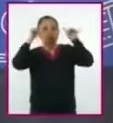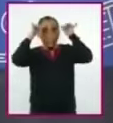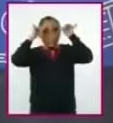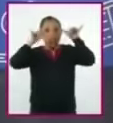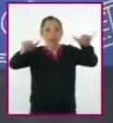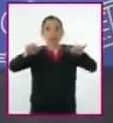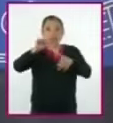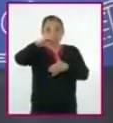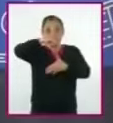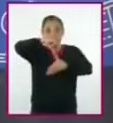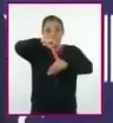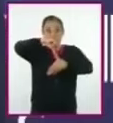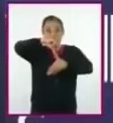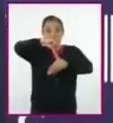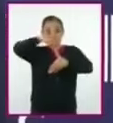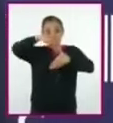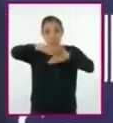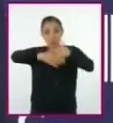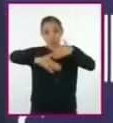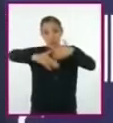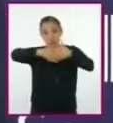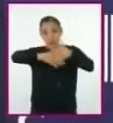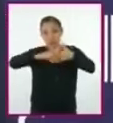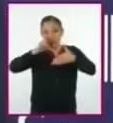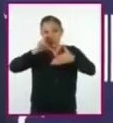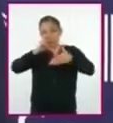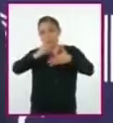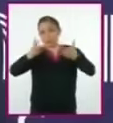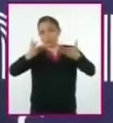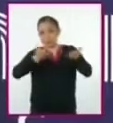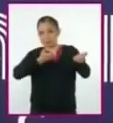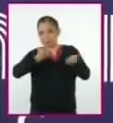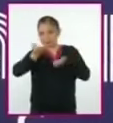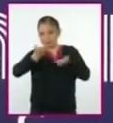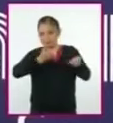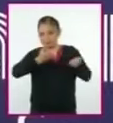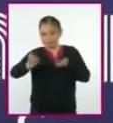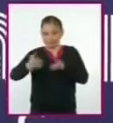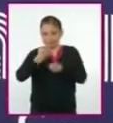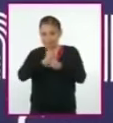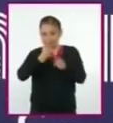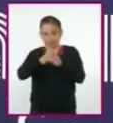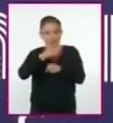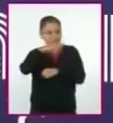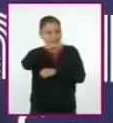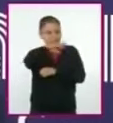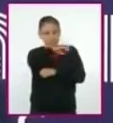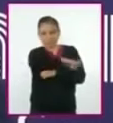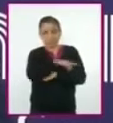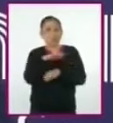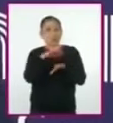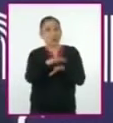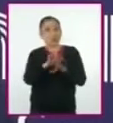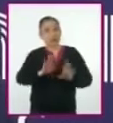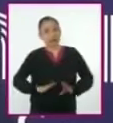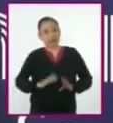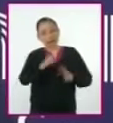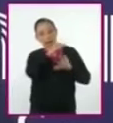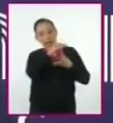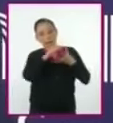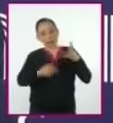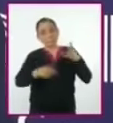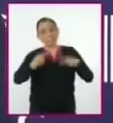en Sudamérica. Vamos a realizar un ejercicio práctico y rápido sobre las características